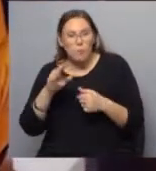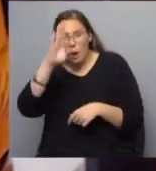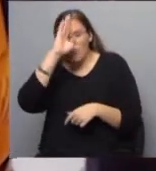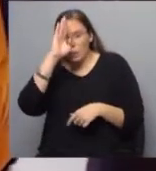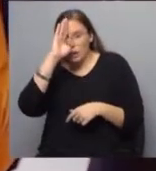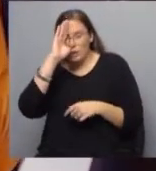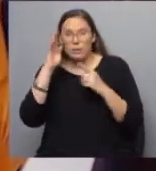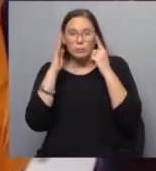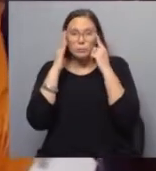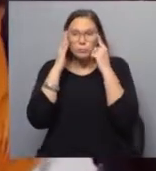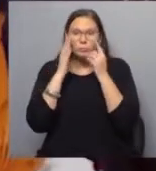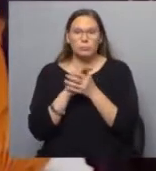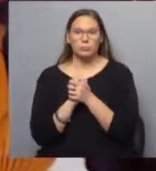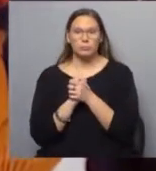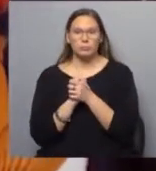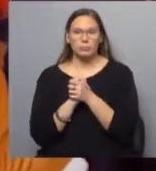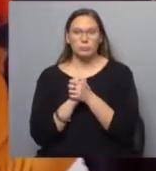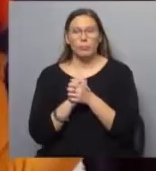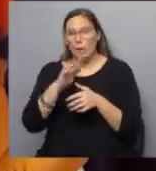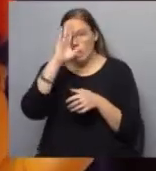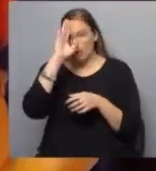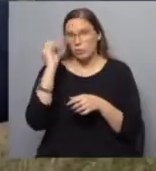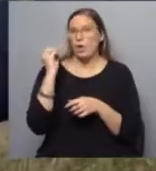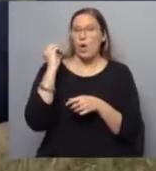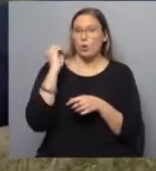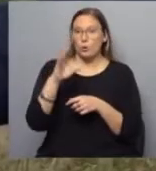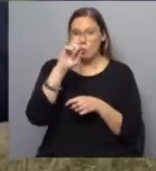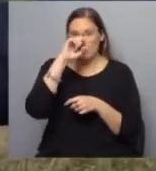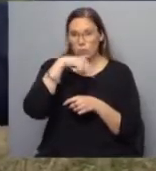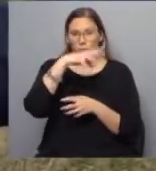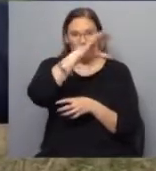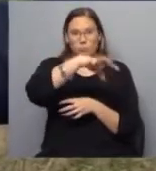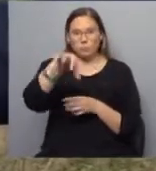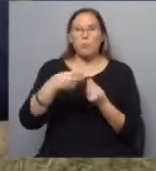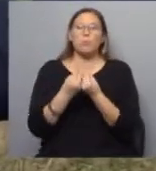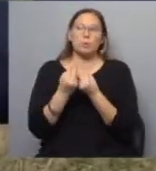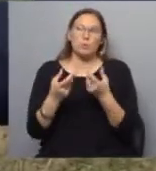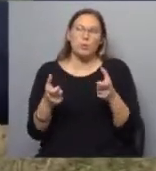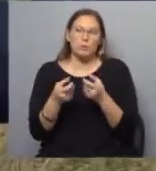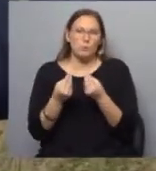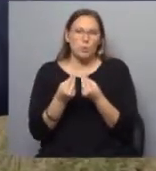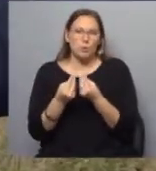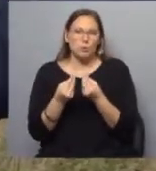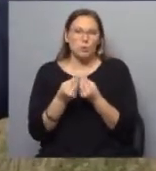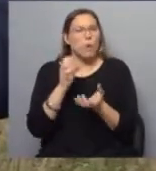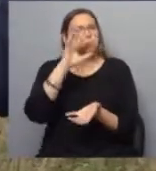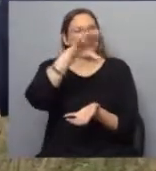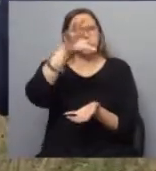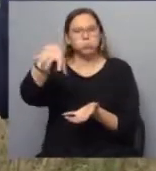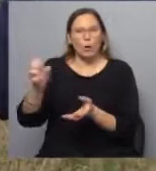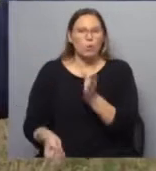aprende? Bueno, aprendes en los clubes que hay en Montevideo, por suerte hay muchos ahora, han salido varios clubes